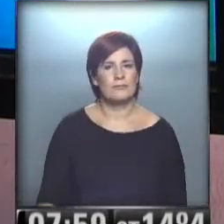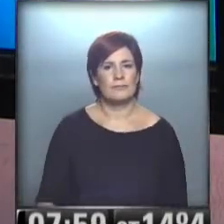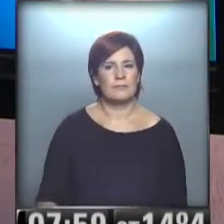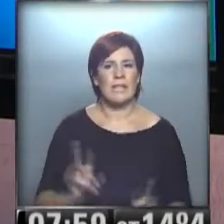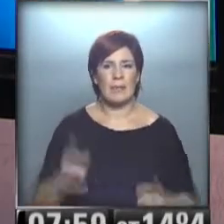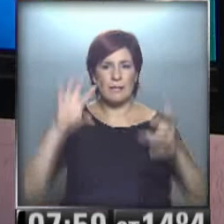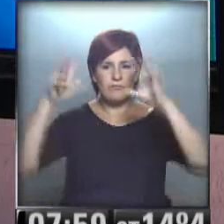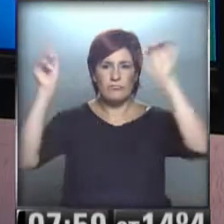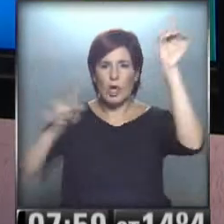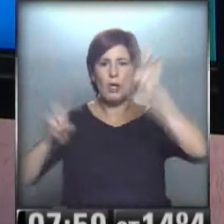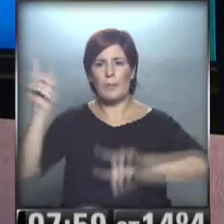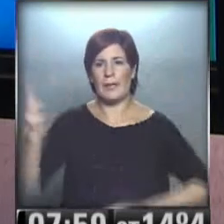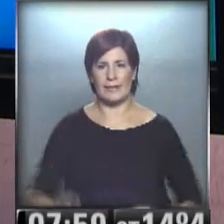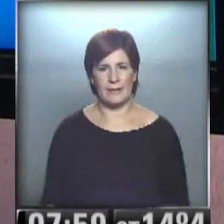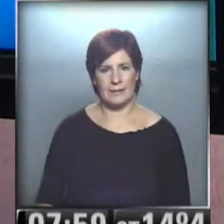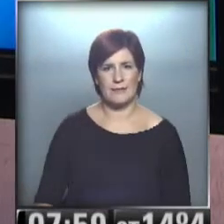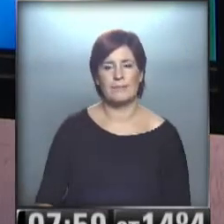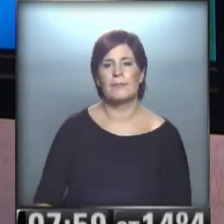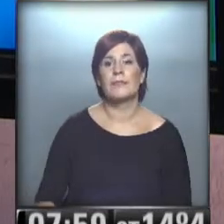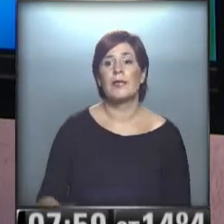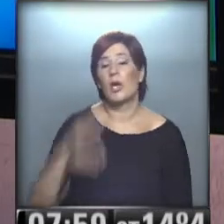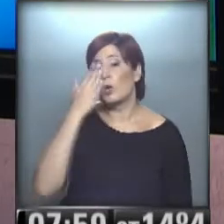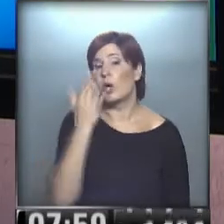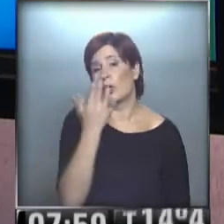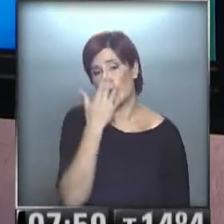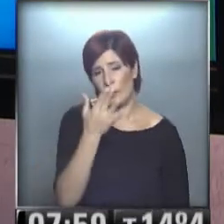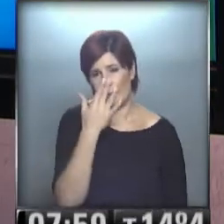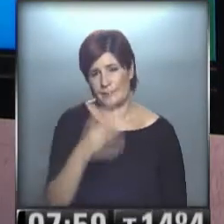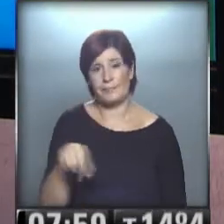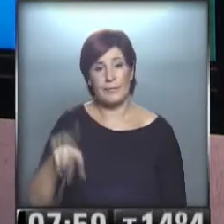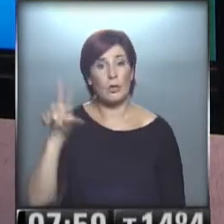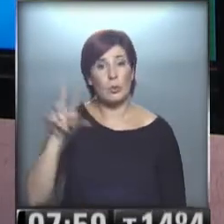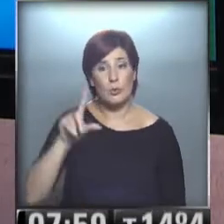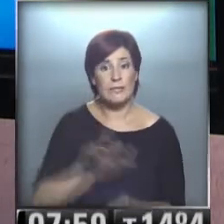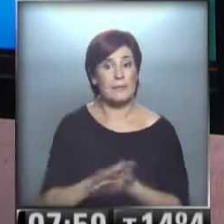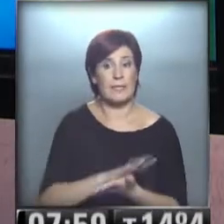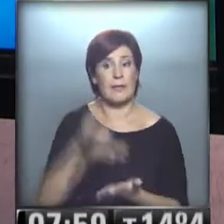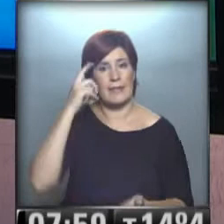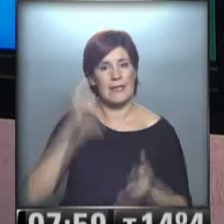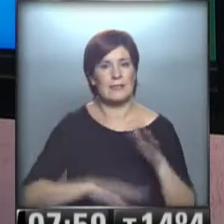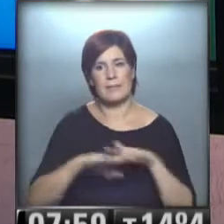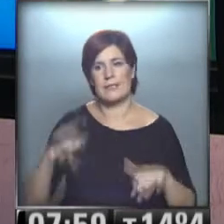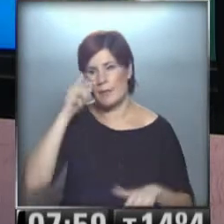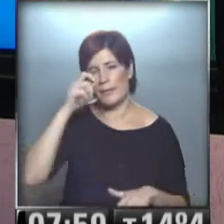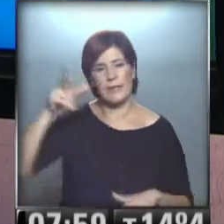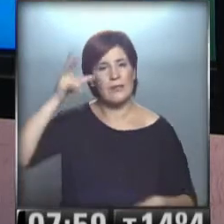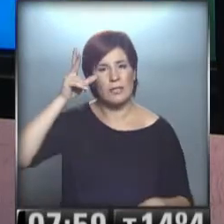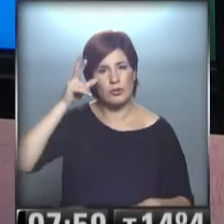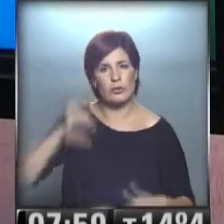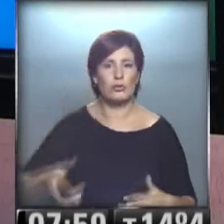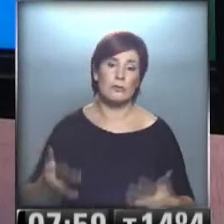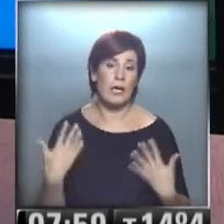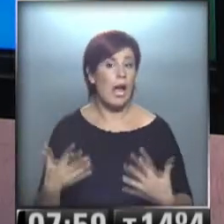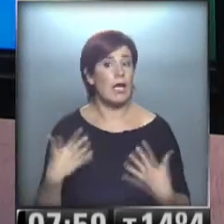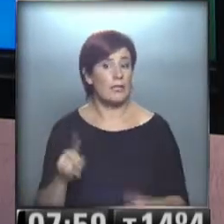y algunas tormentas. Nos vamos a la provincia de Córdoba. Hoy lunes mínima 10, máxima 28. Qué calor, mira.